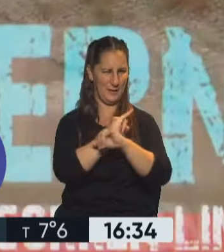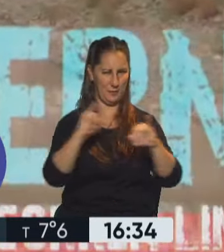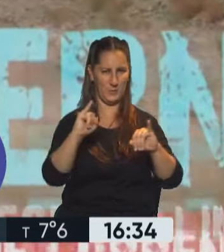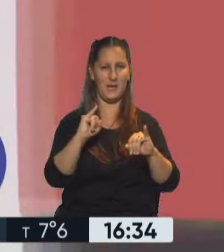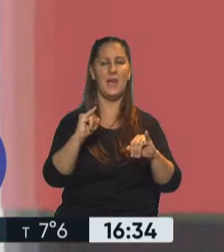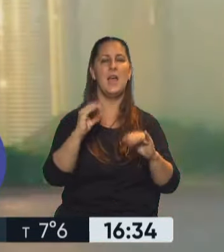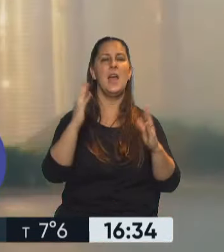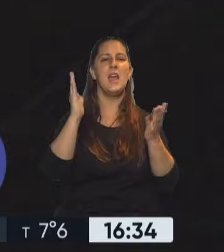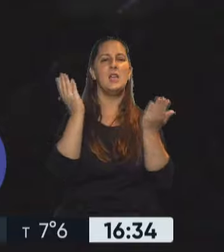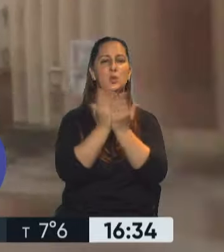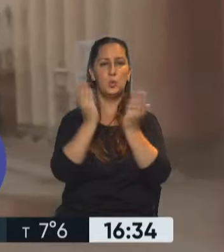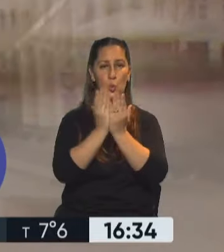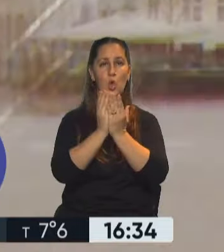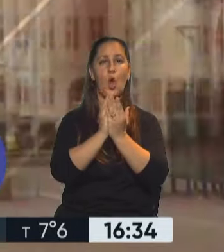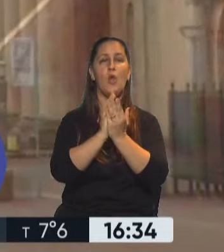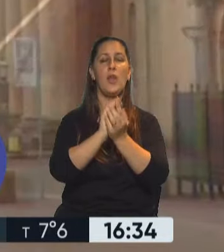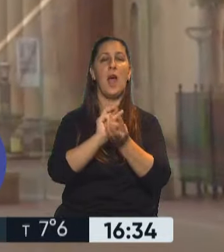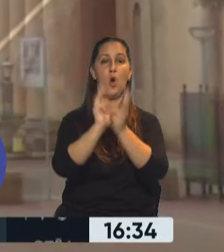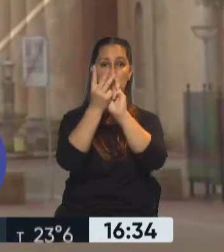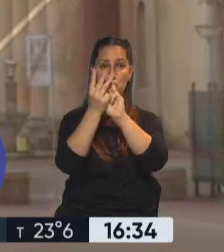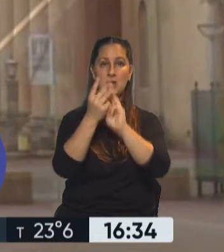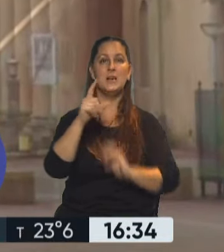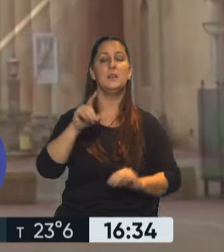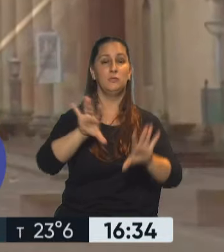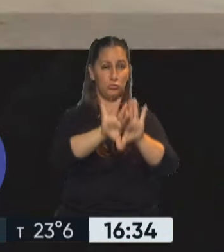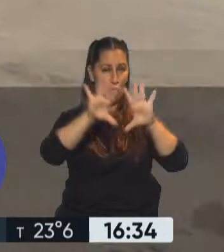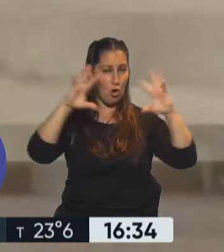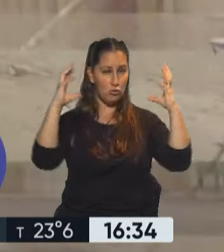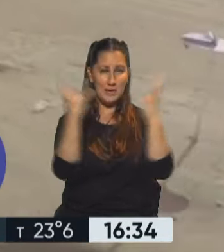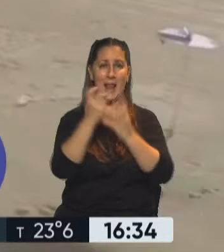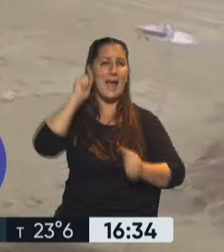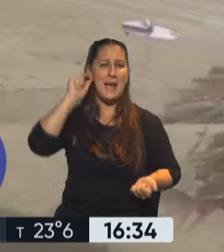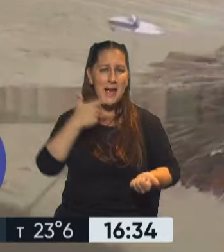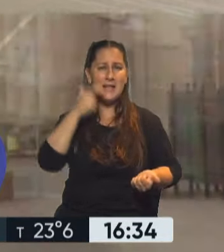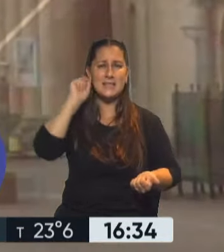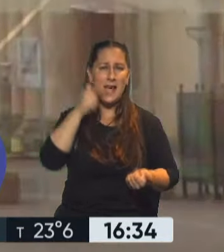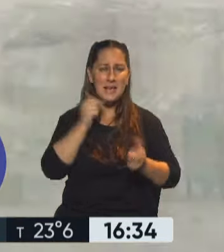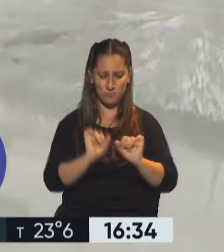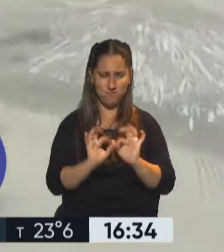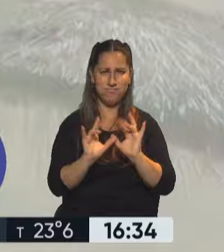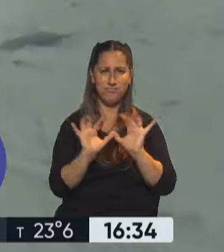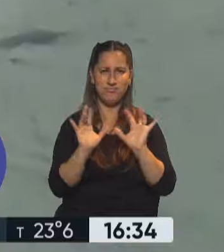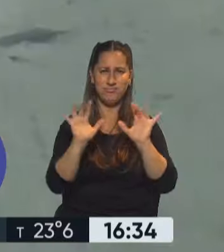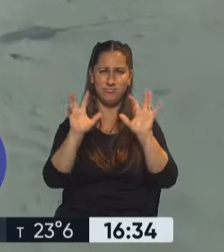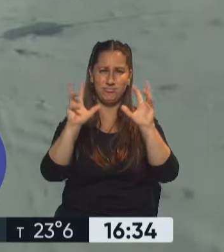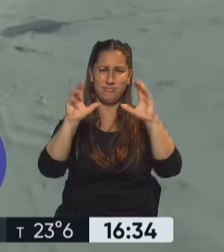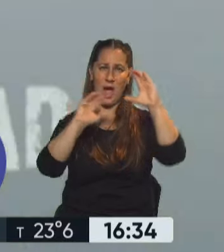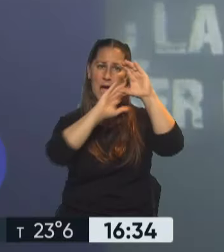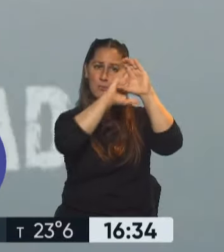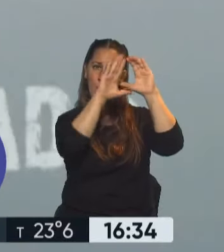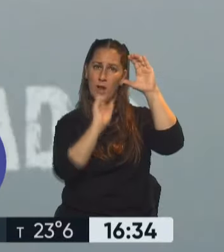las Naciones Unidas que el 70% de las emisiones de gases de efecto invernadero que se vuelcan a la atmósfera